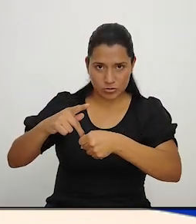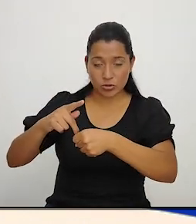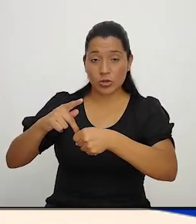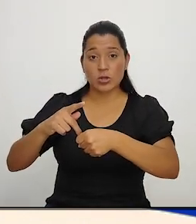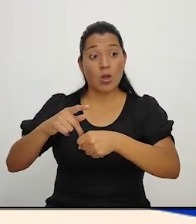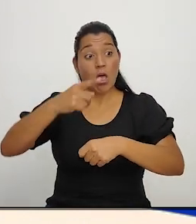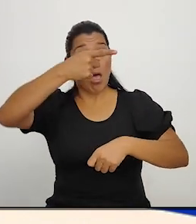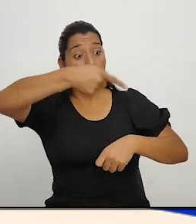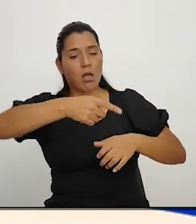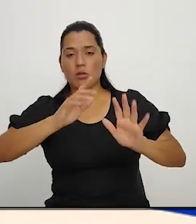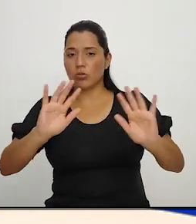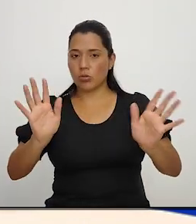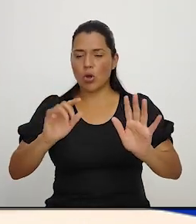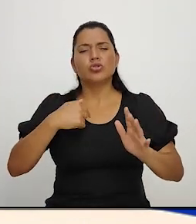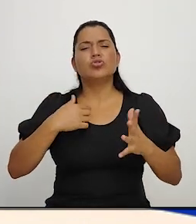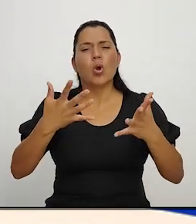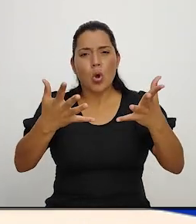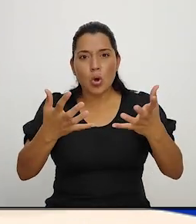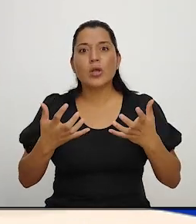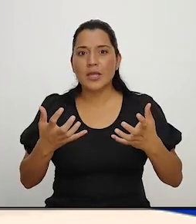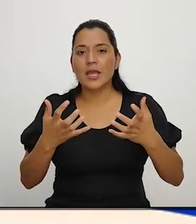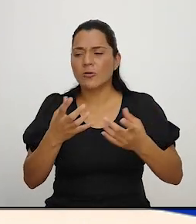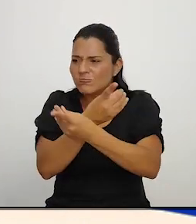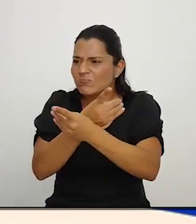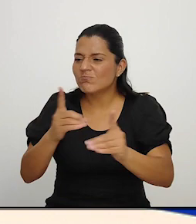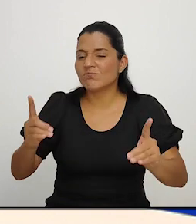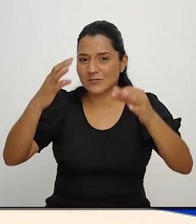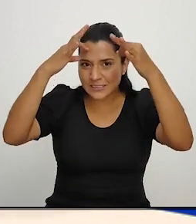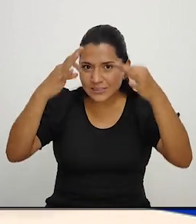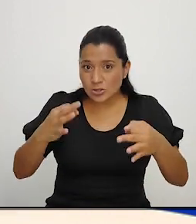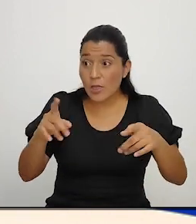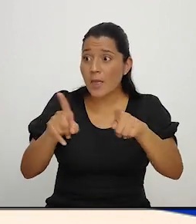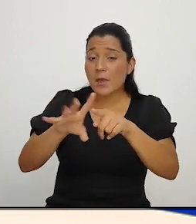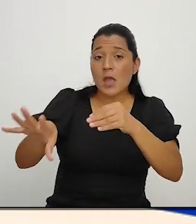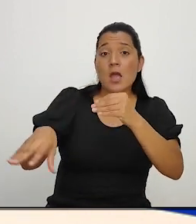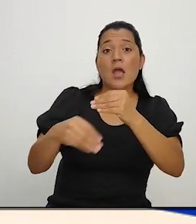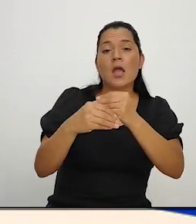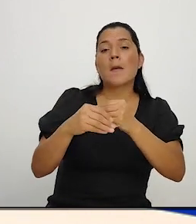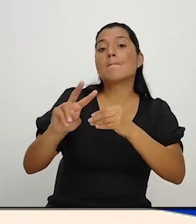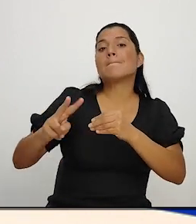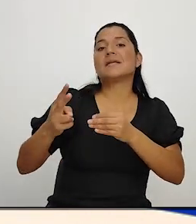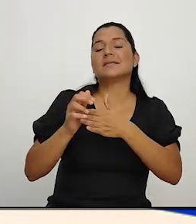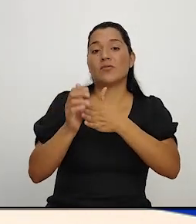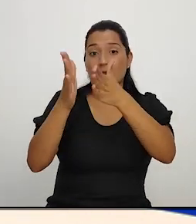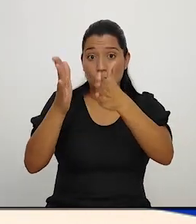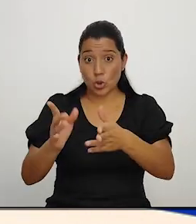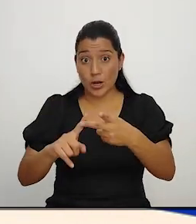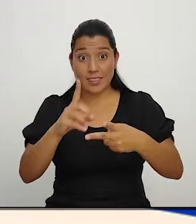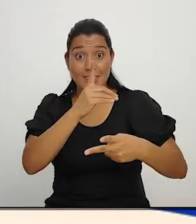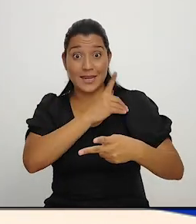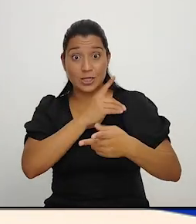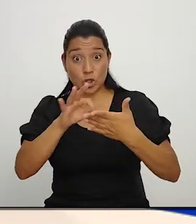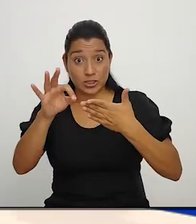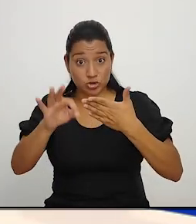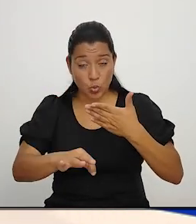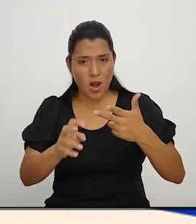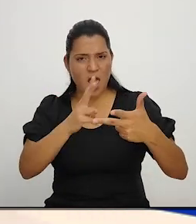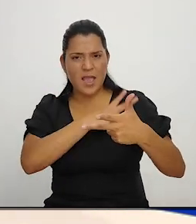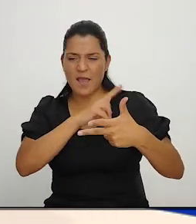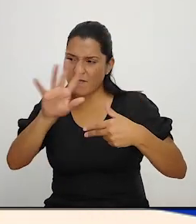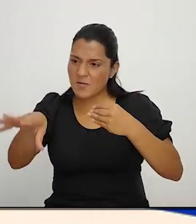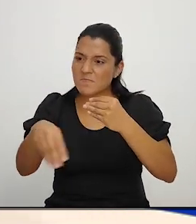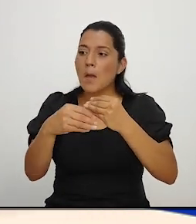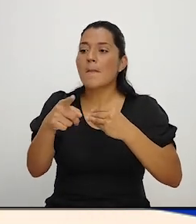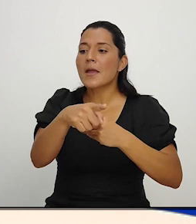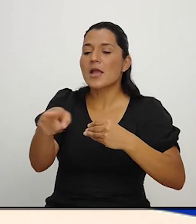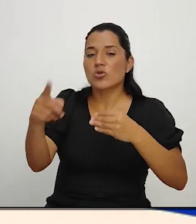decisiones y empoderar a los vicerrectores a los directores de escuela y jefaturas para que tomen decisiones sin